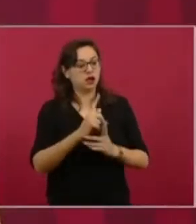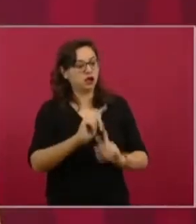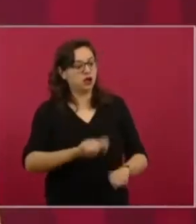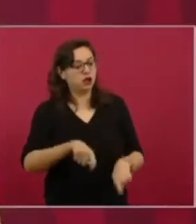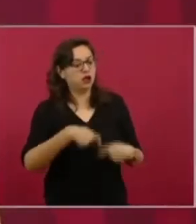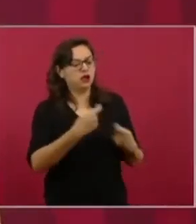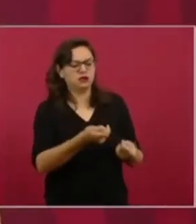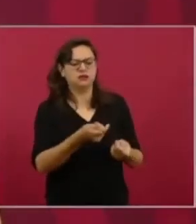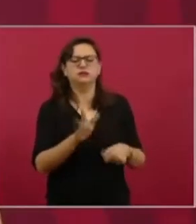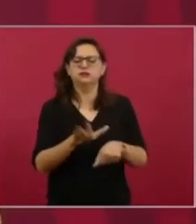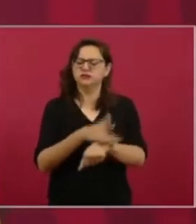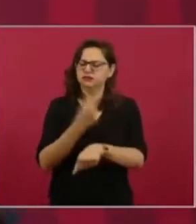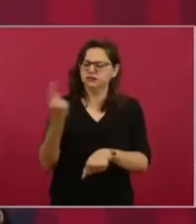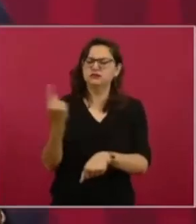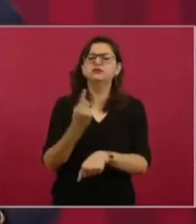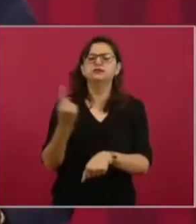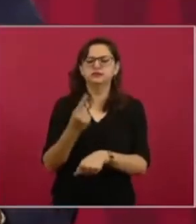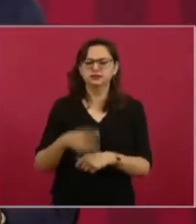por